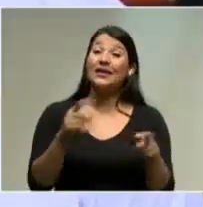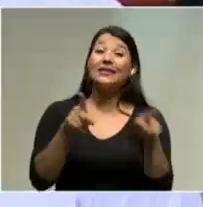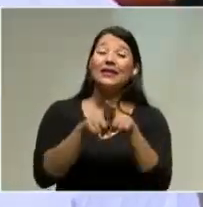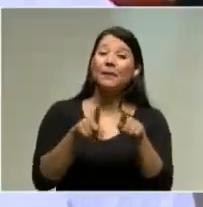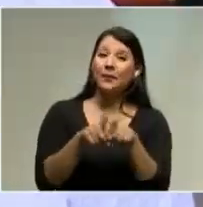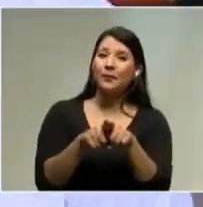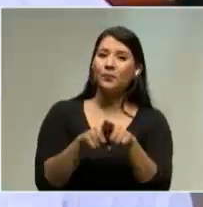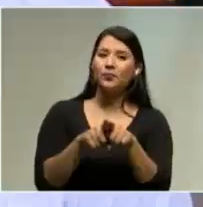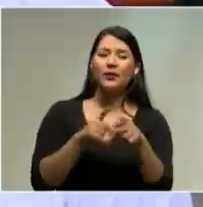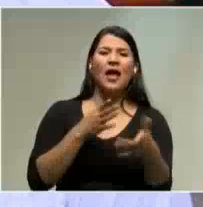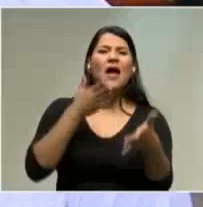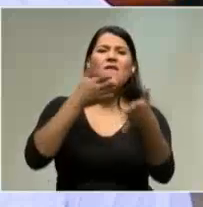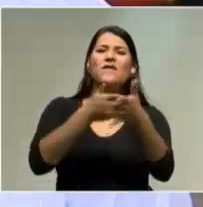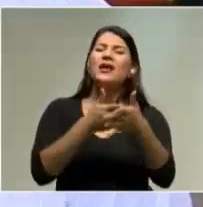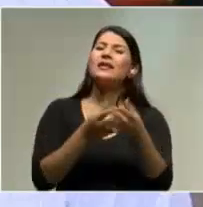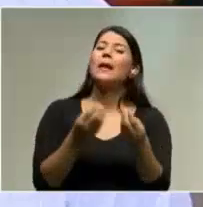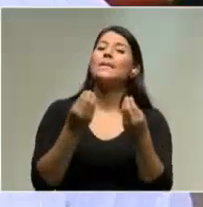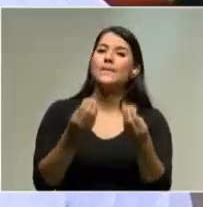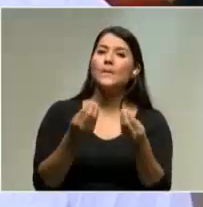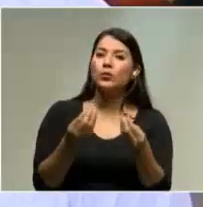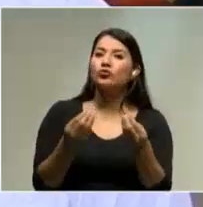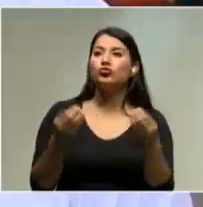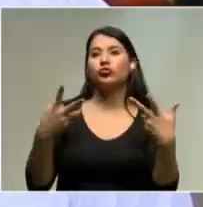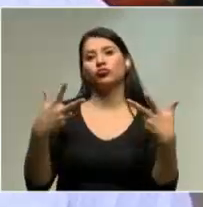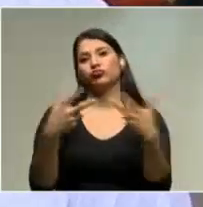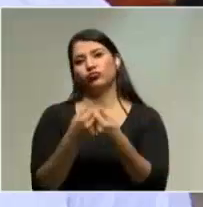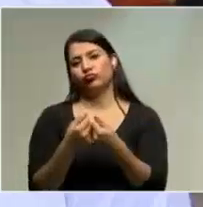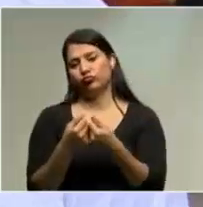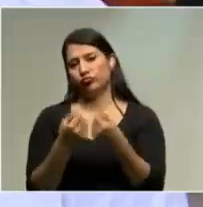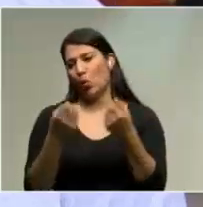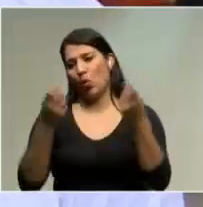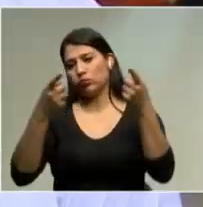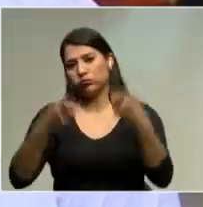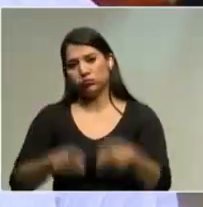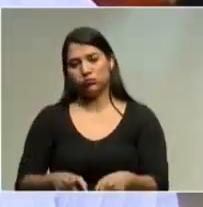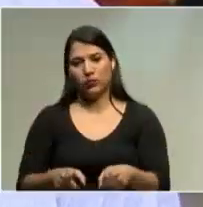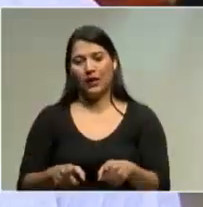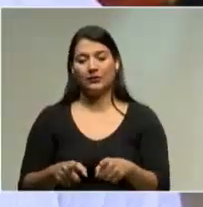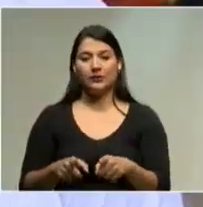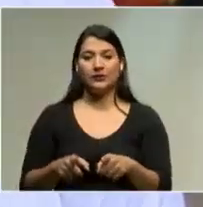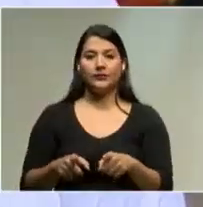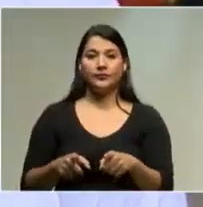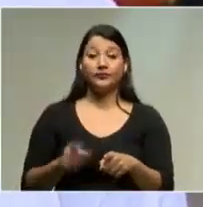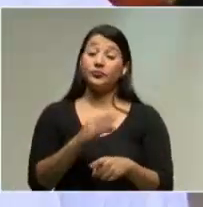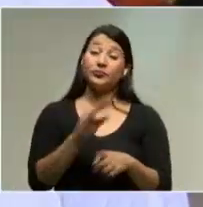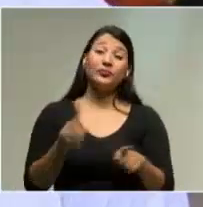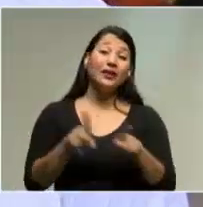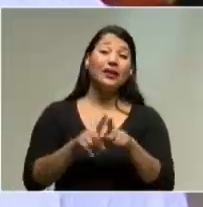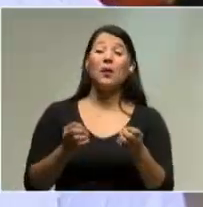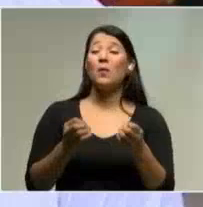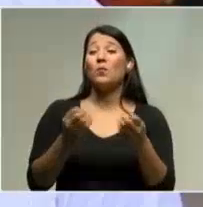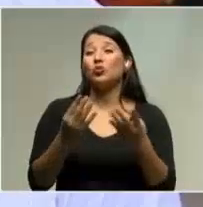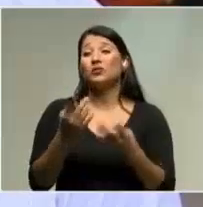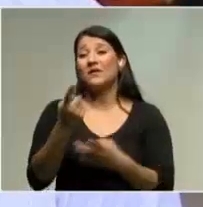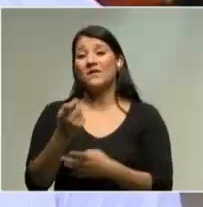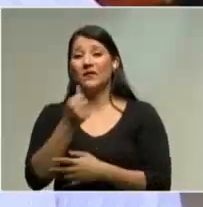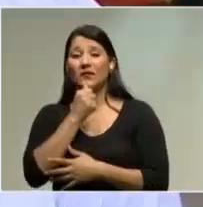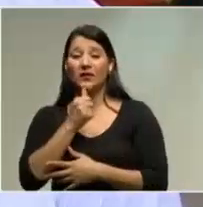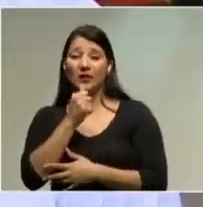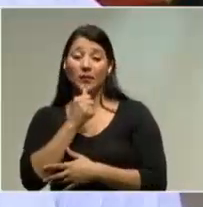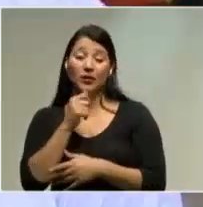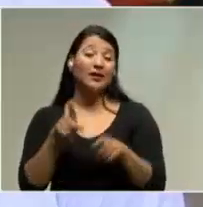sea una afectación de área de lo que son los incidentes que se dan, ¿verdad? Accidentes de tránsito y muchas imprudencias que se dan también sobre